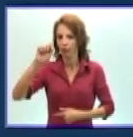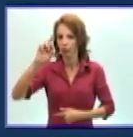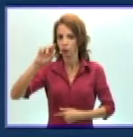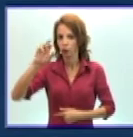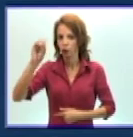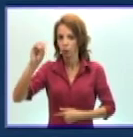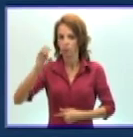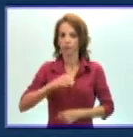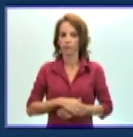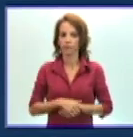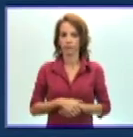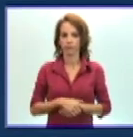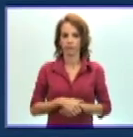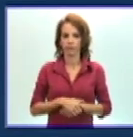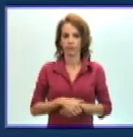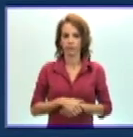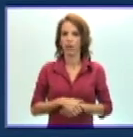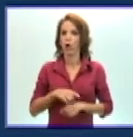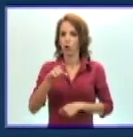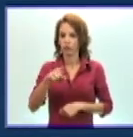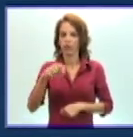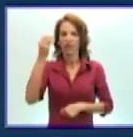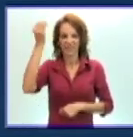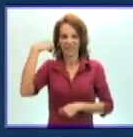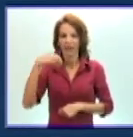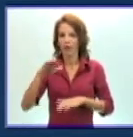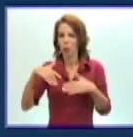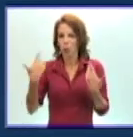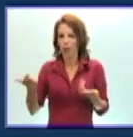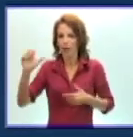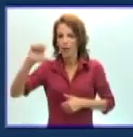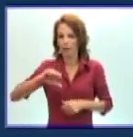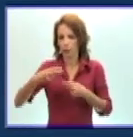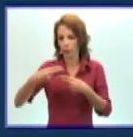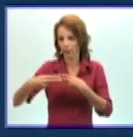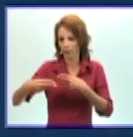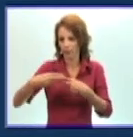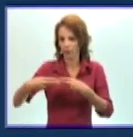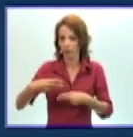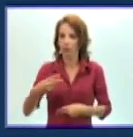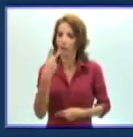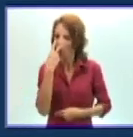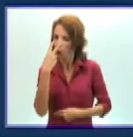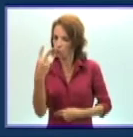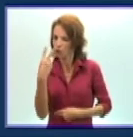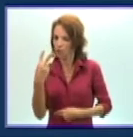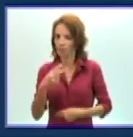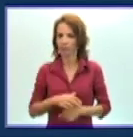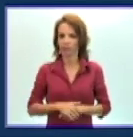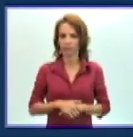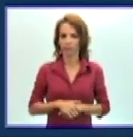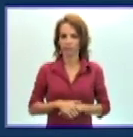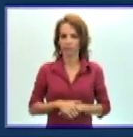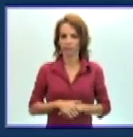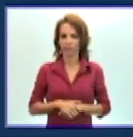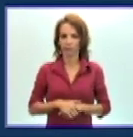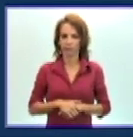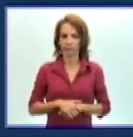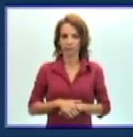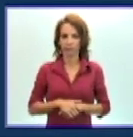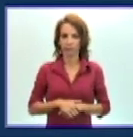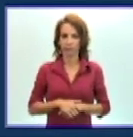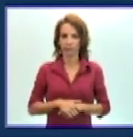ya ustedes saben cuál es la menor medición. Pero observen, ahora acerqué la cámara para que puedan